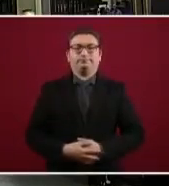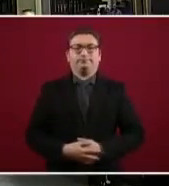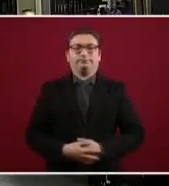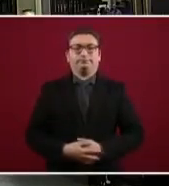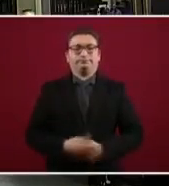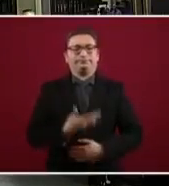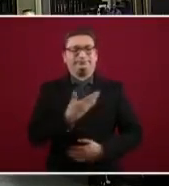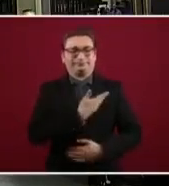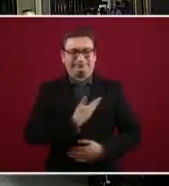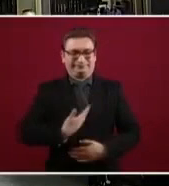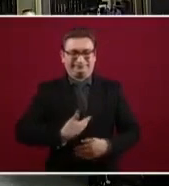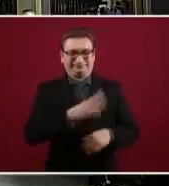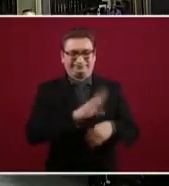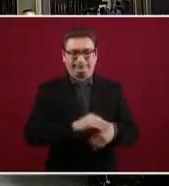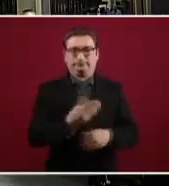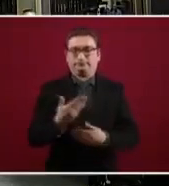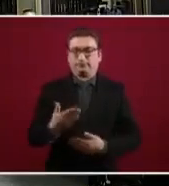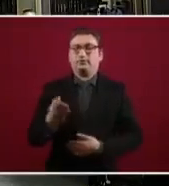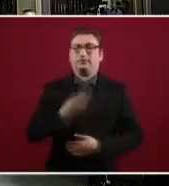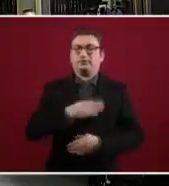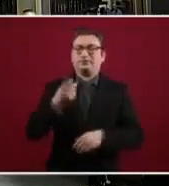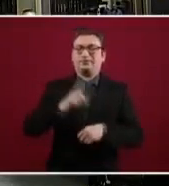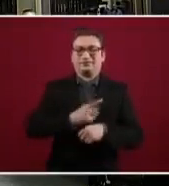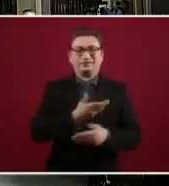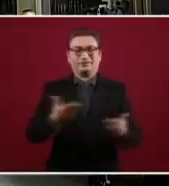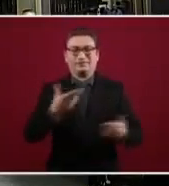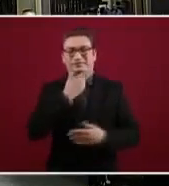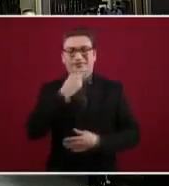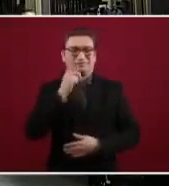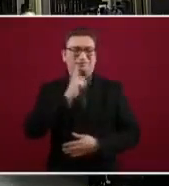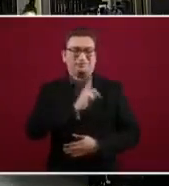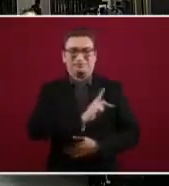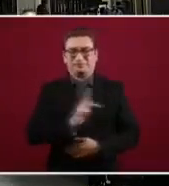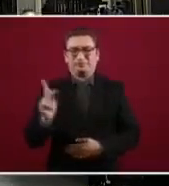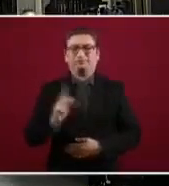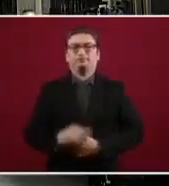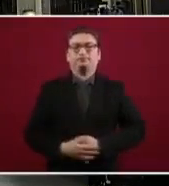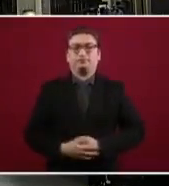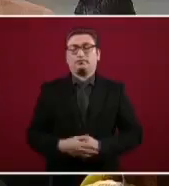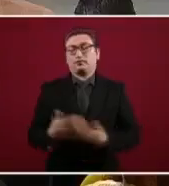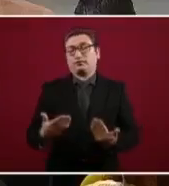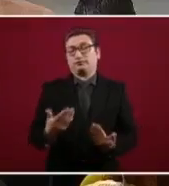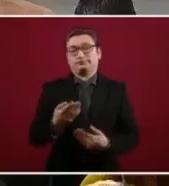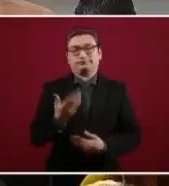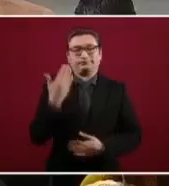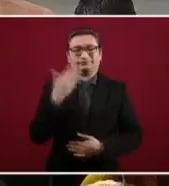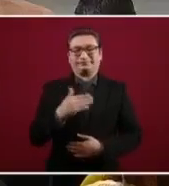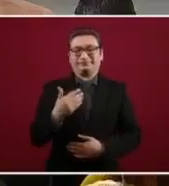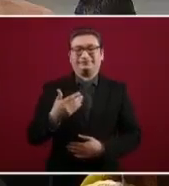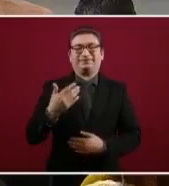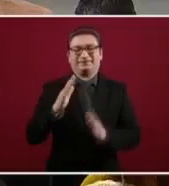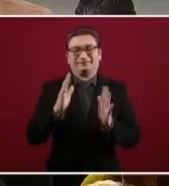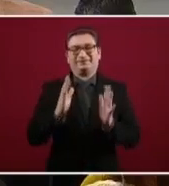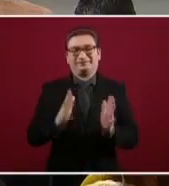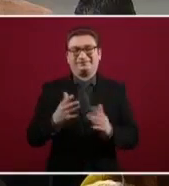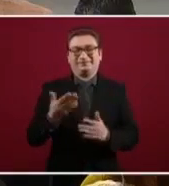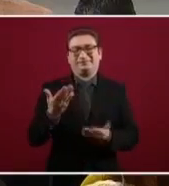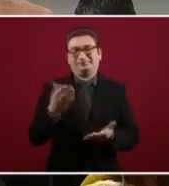con su permiso presidente muy buenos días a todos todas y todos pues como ya se adelantaba